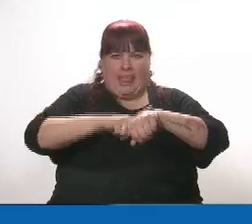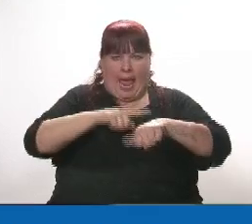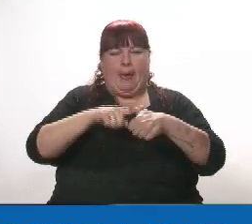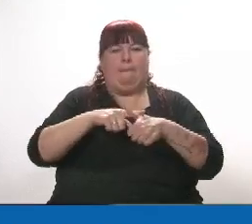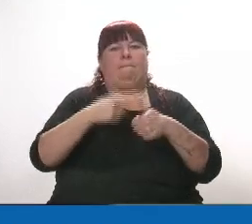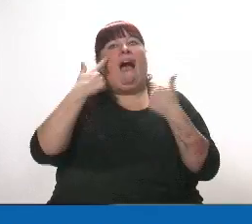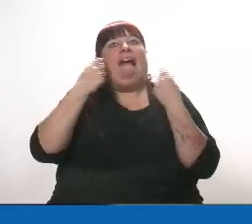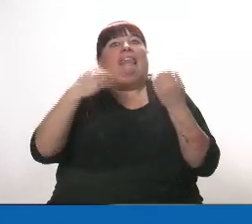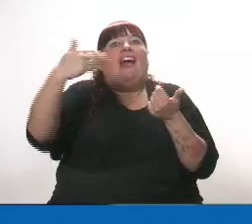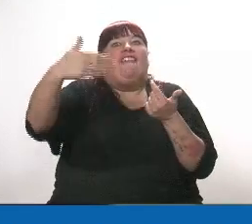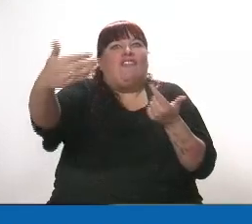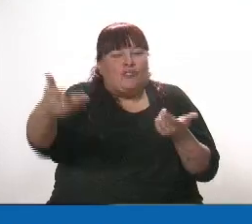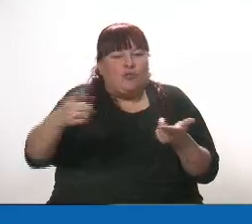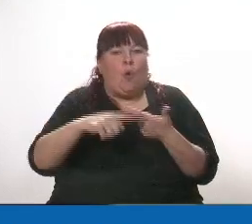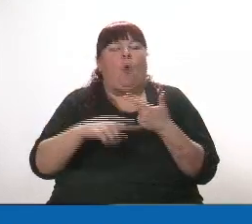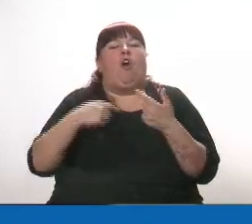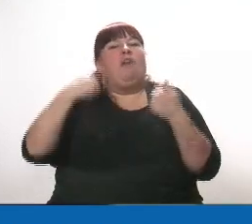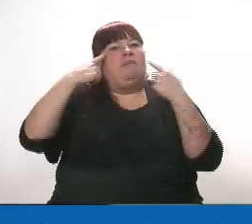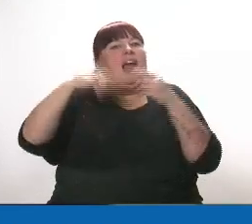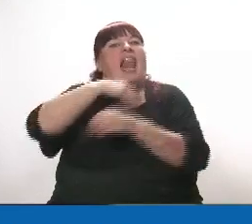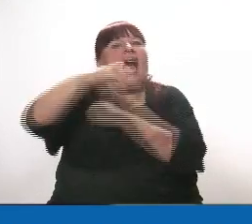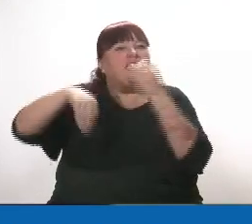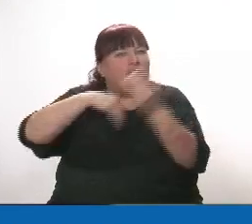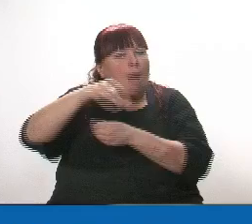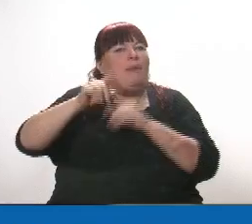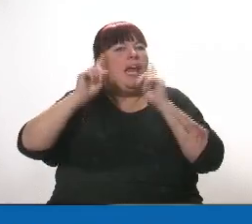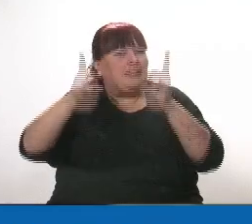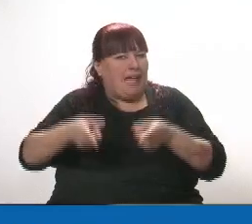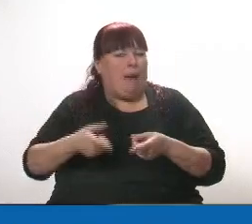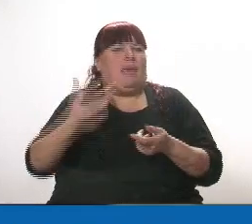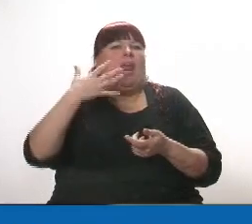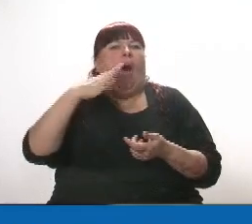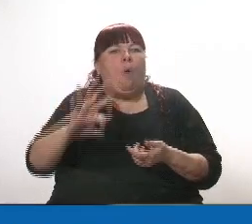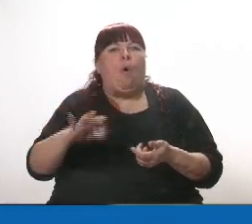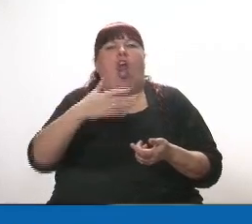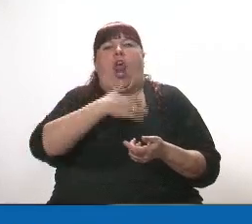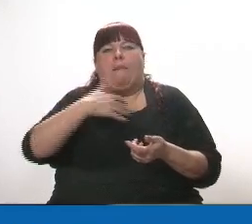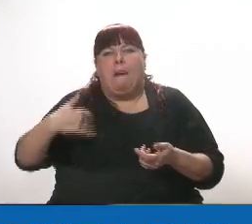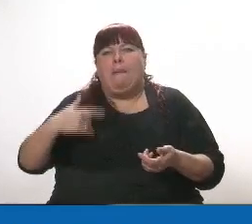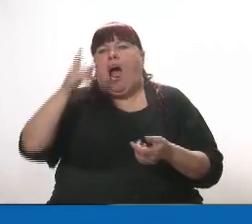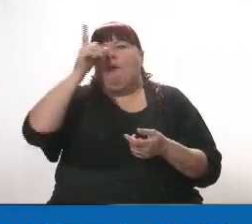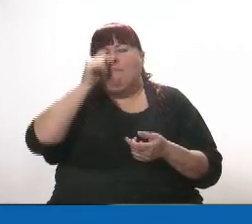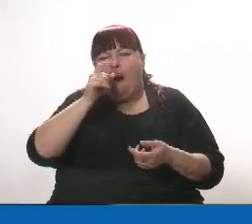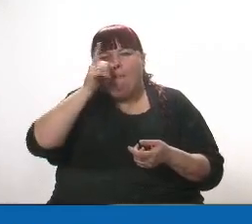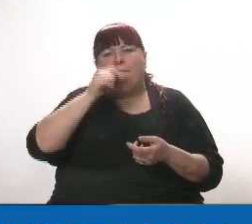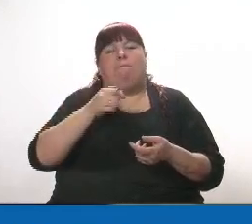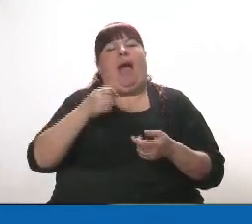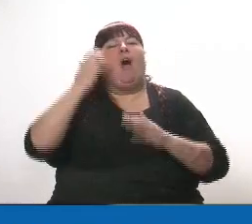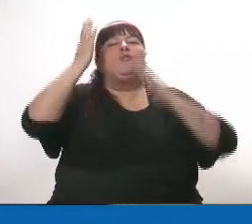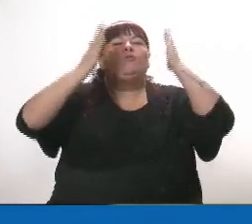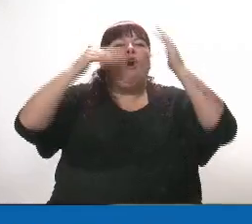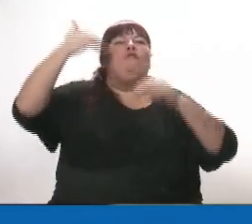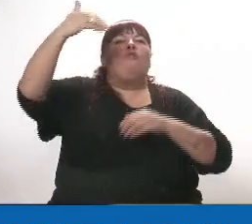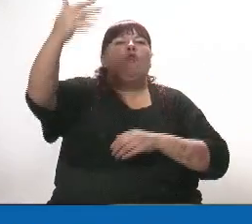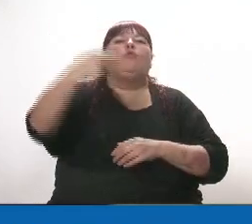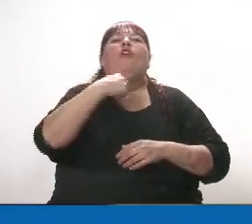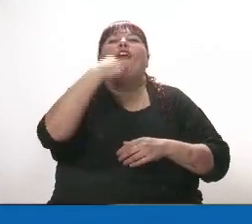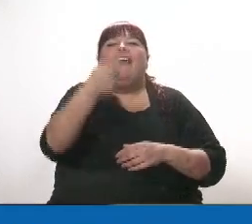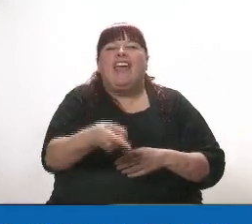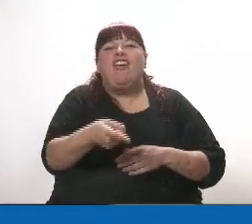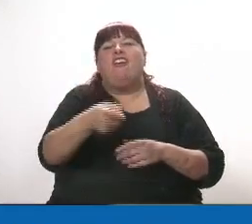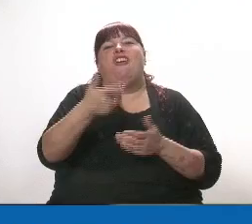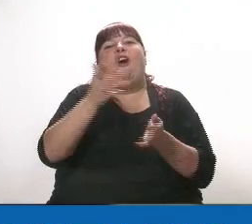la expectativa la inversión de esas familias de los abuelos de las mamás de los papás que sueñan que sus hijos